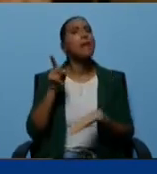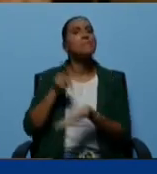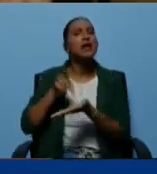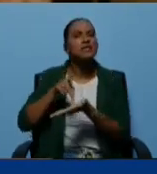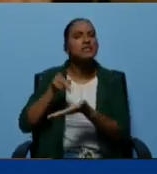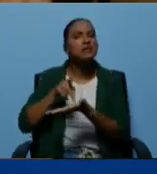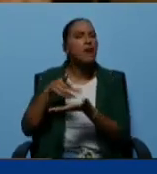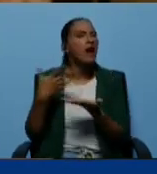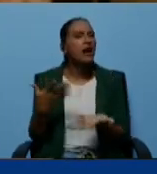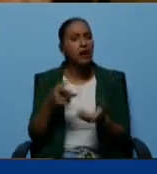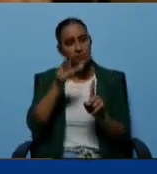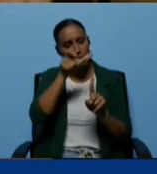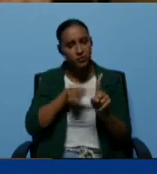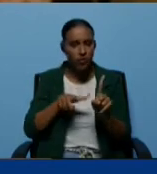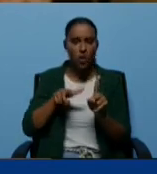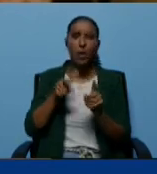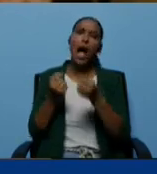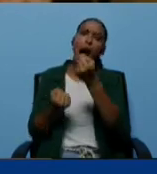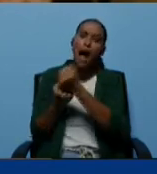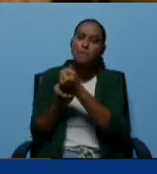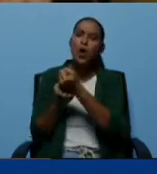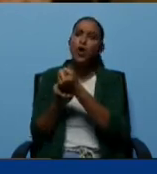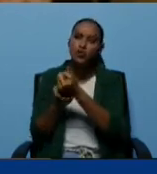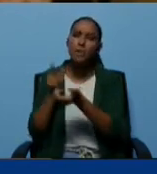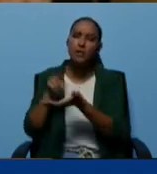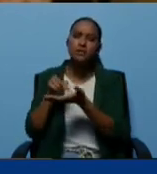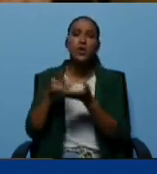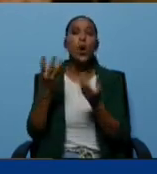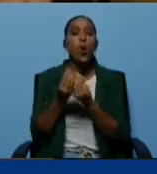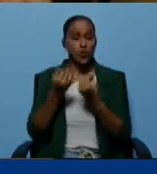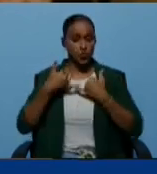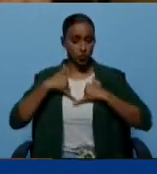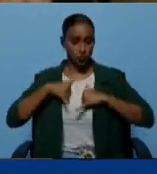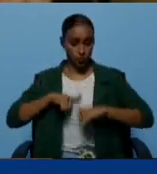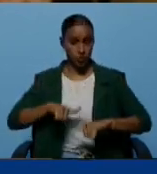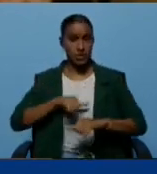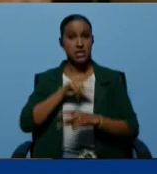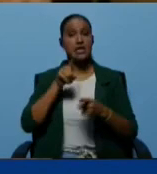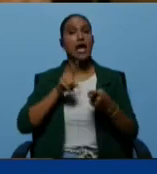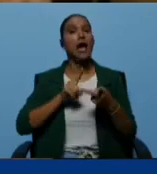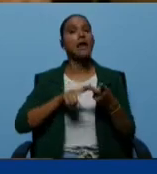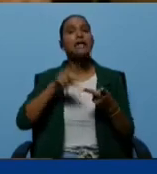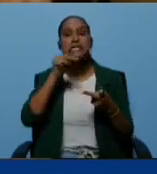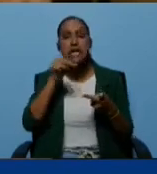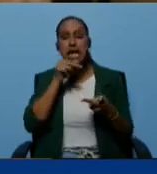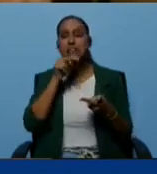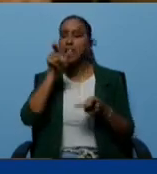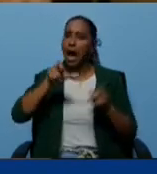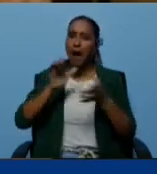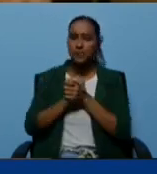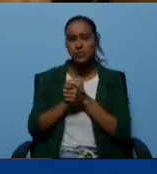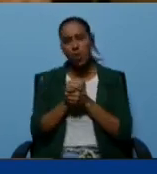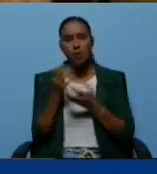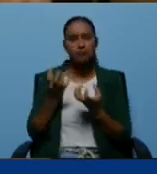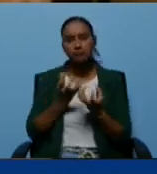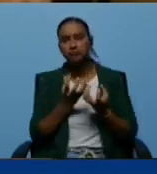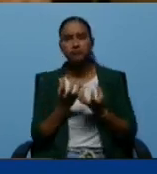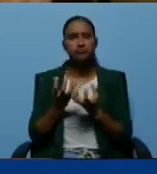concentración de apoyo al gobierno, junto a su hija, su nieta y 5 vecinos, cuando fue interceptada